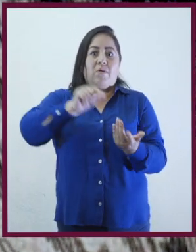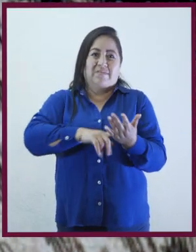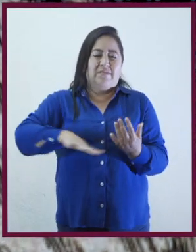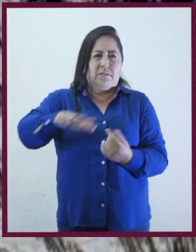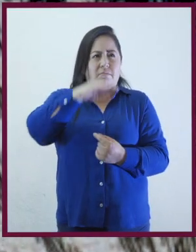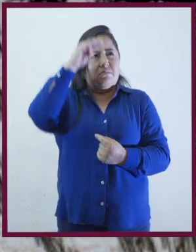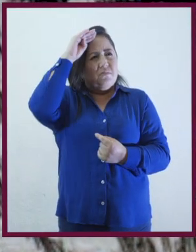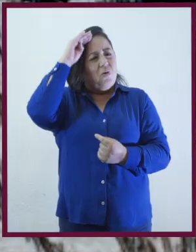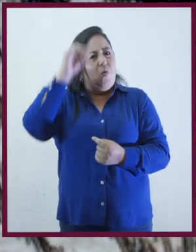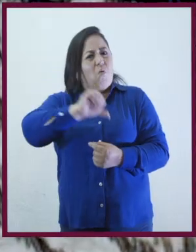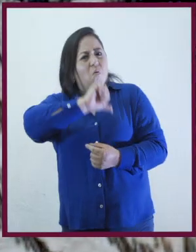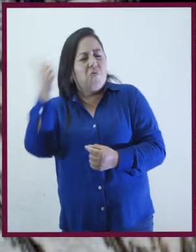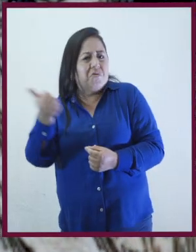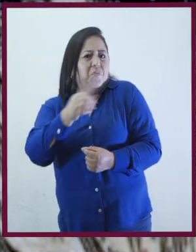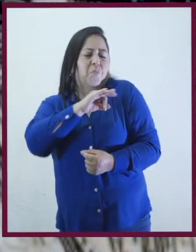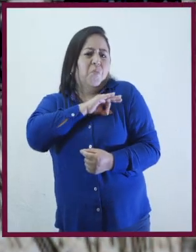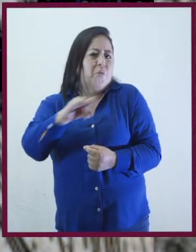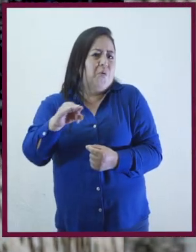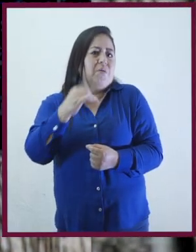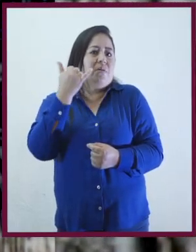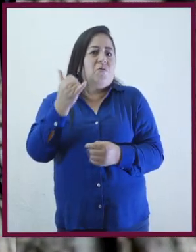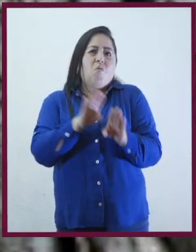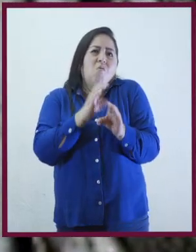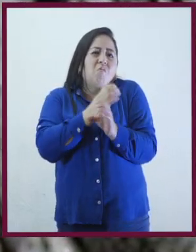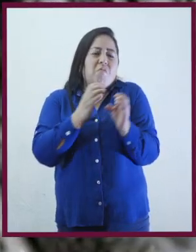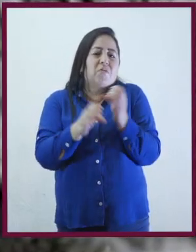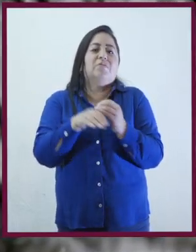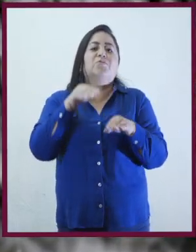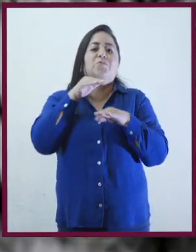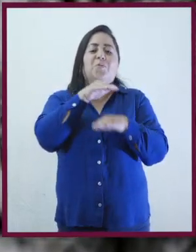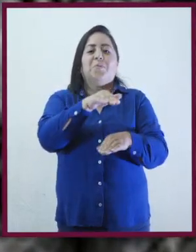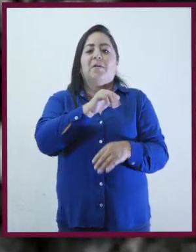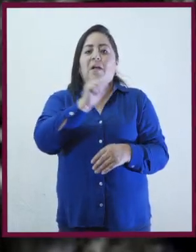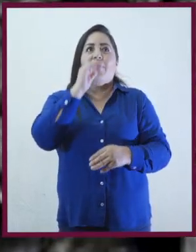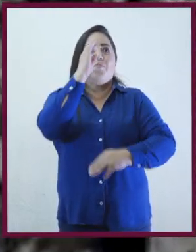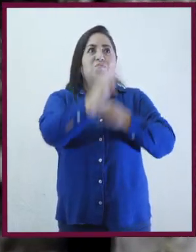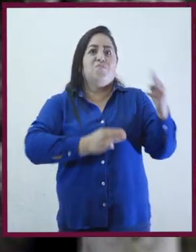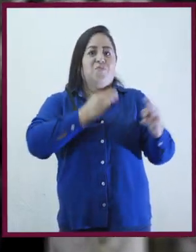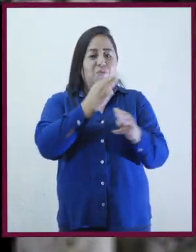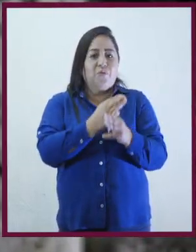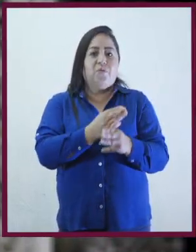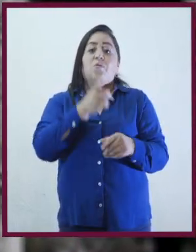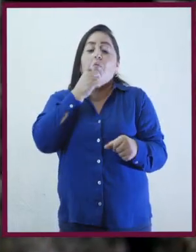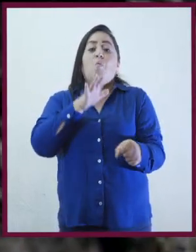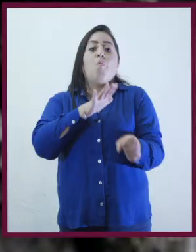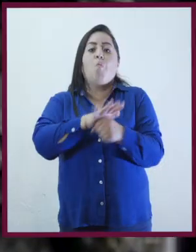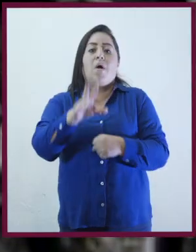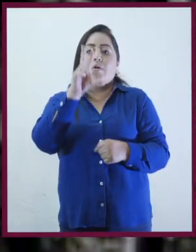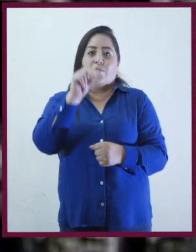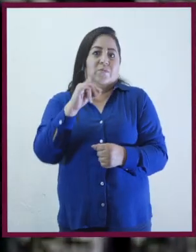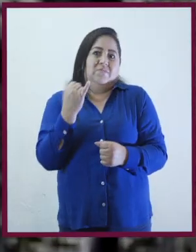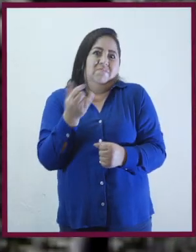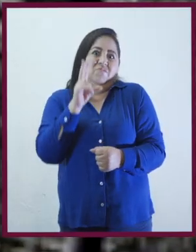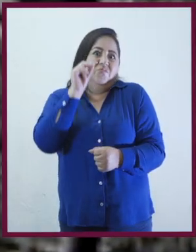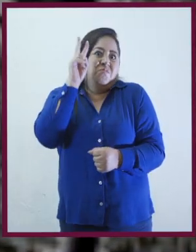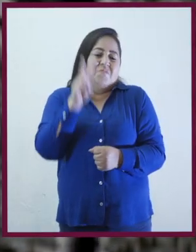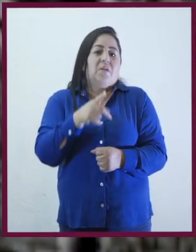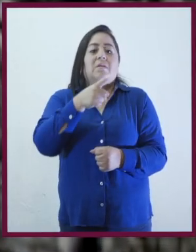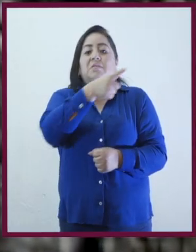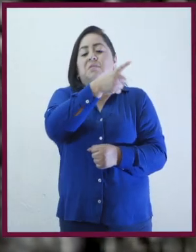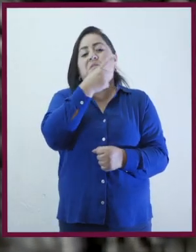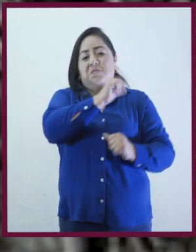y pensó en otras posibilidades y argumentos sobre los orígenes del mundo, las cuales no eran apropiadas, según